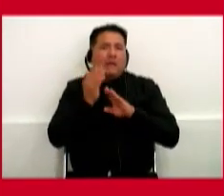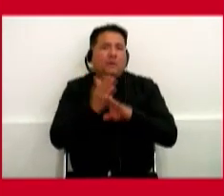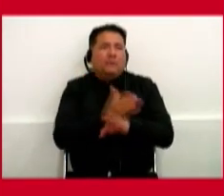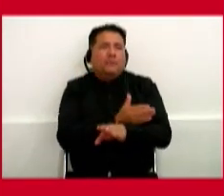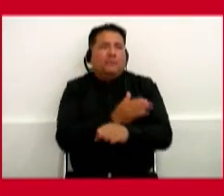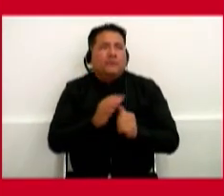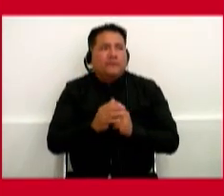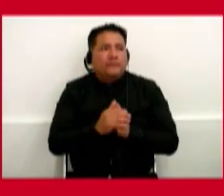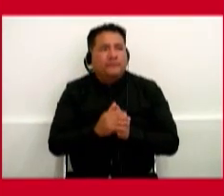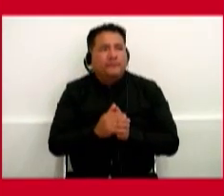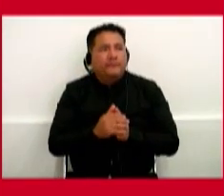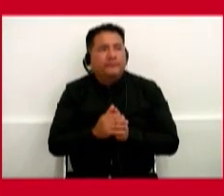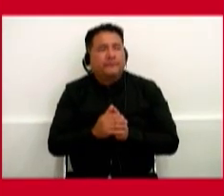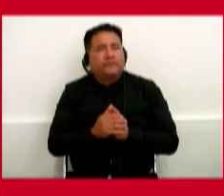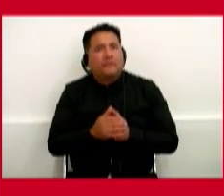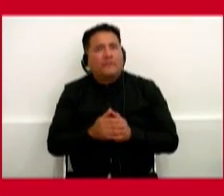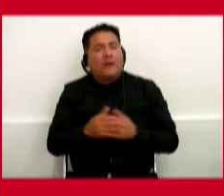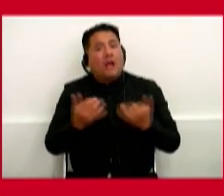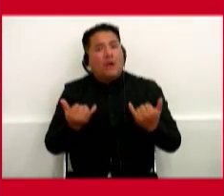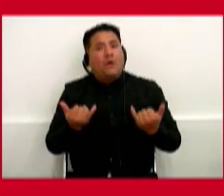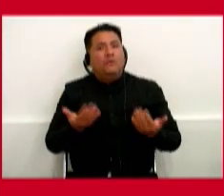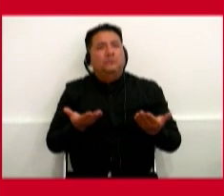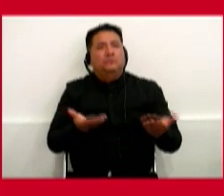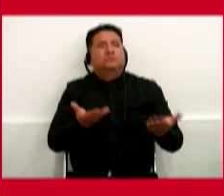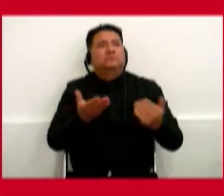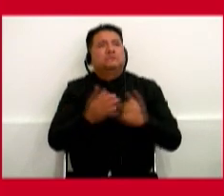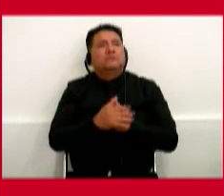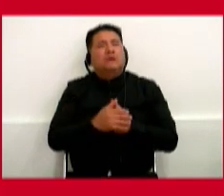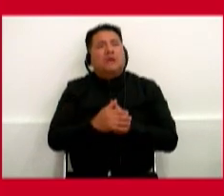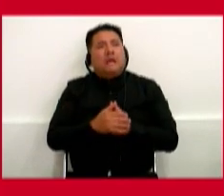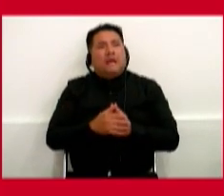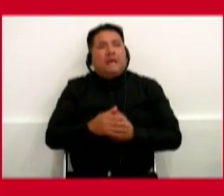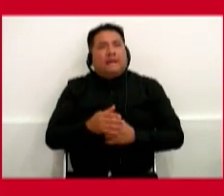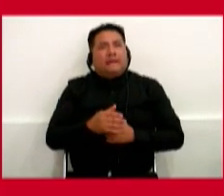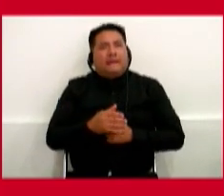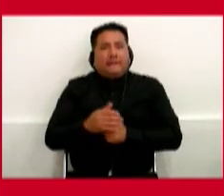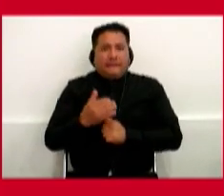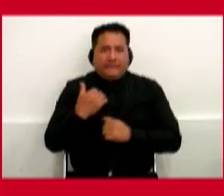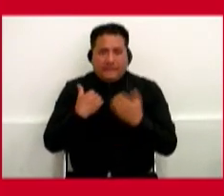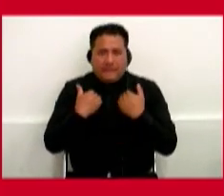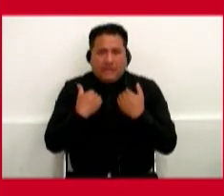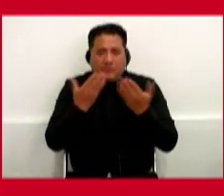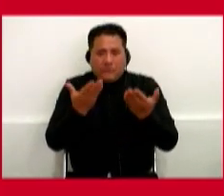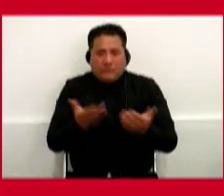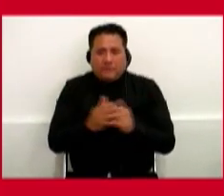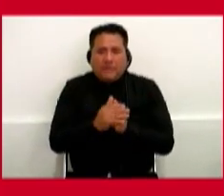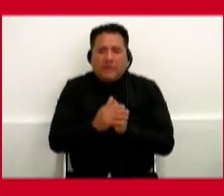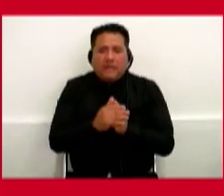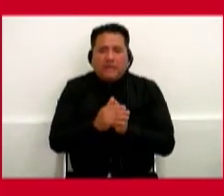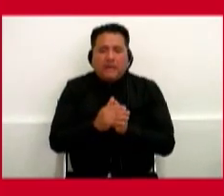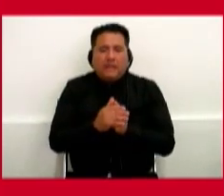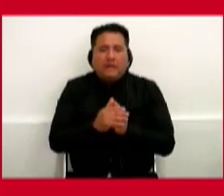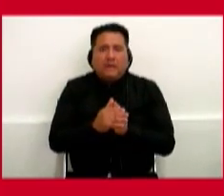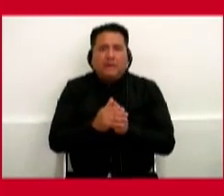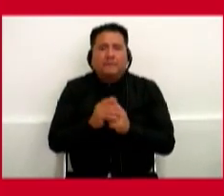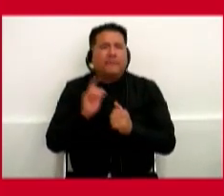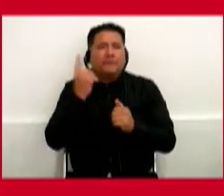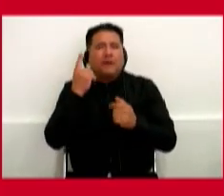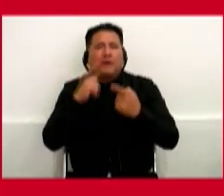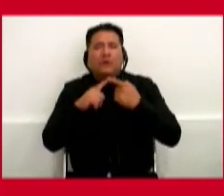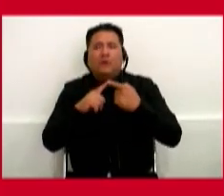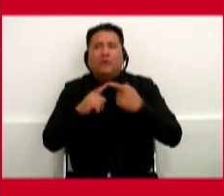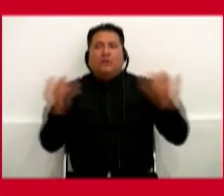Entonces, si estamos en el contexto del estudio de estabilidad de taludes, lo primero que nos vamos